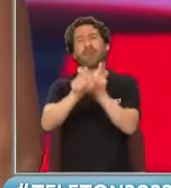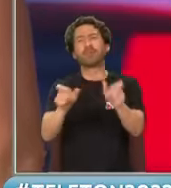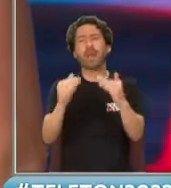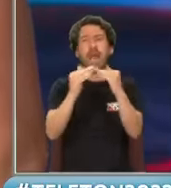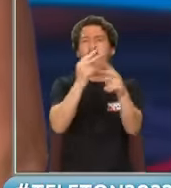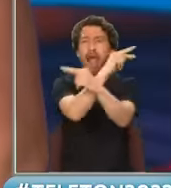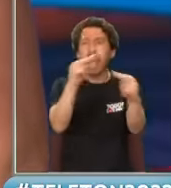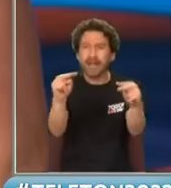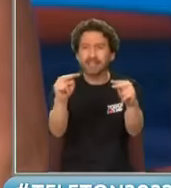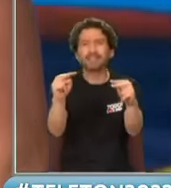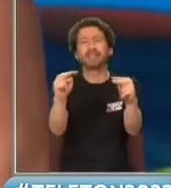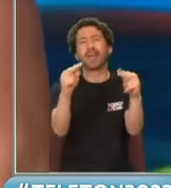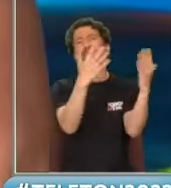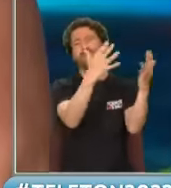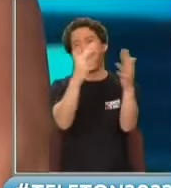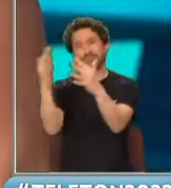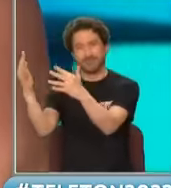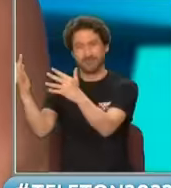casa.